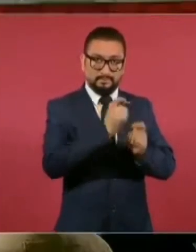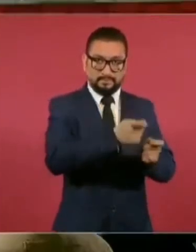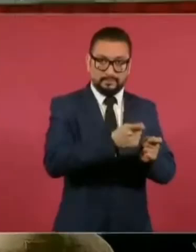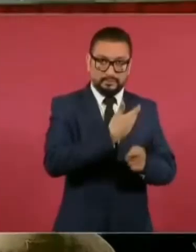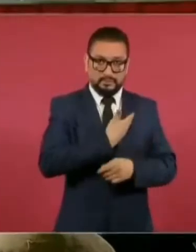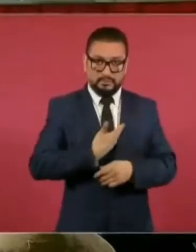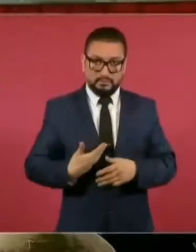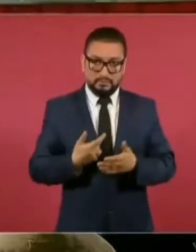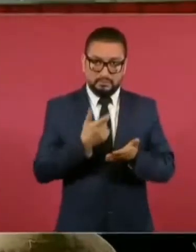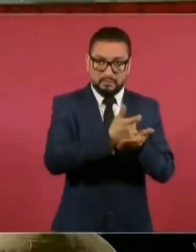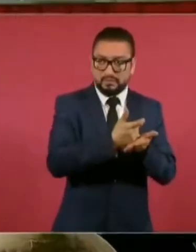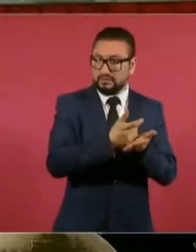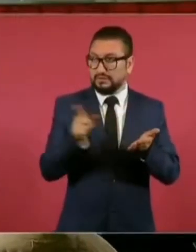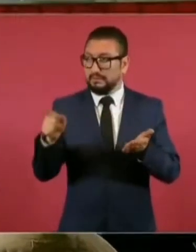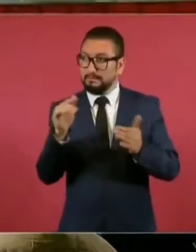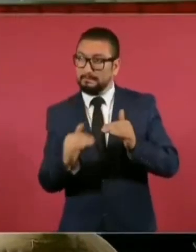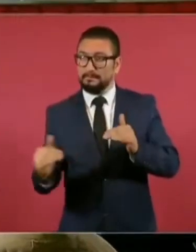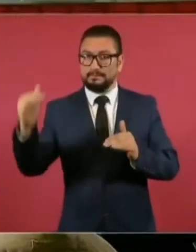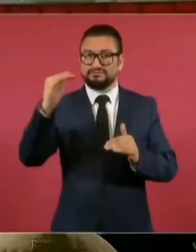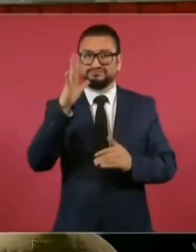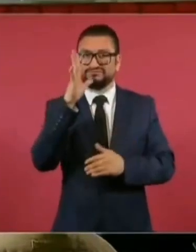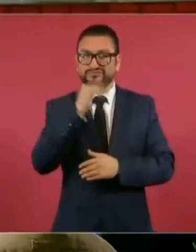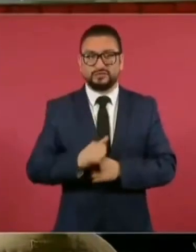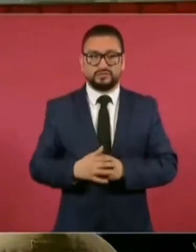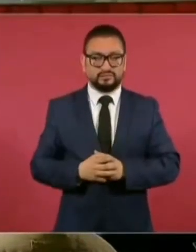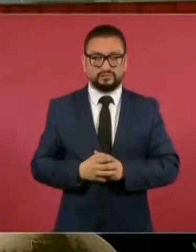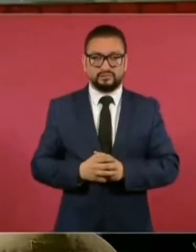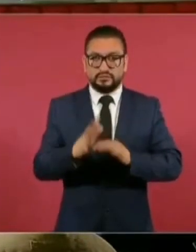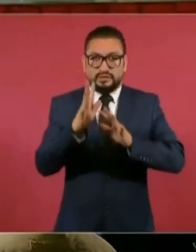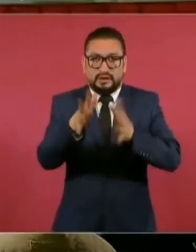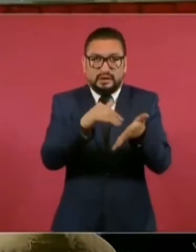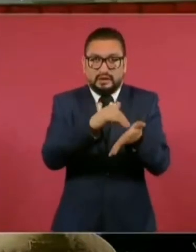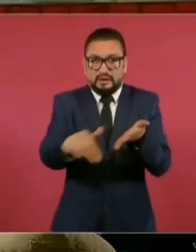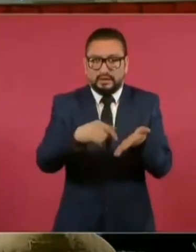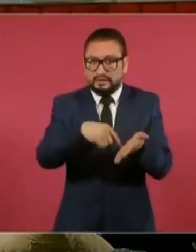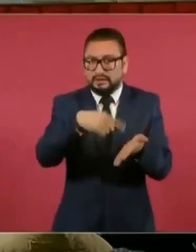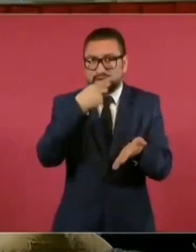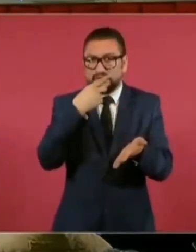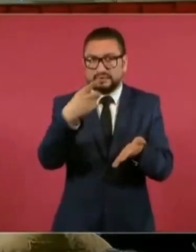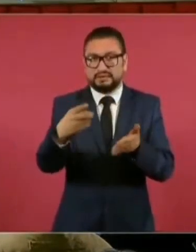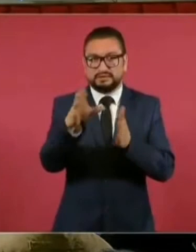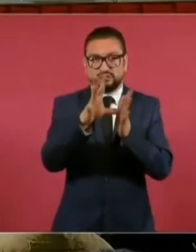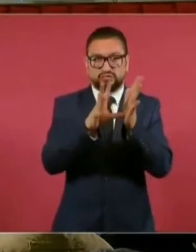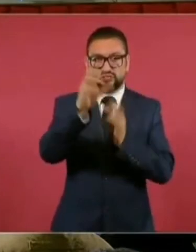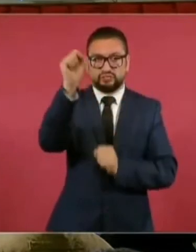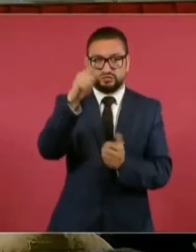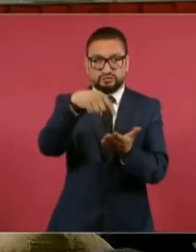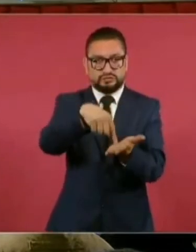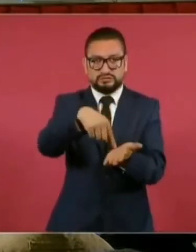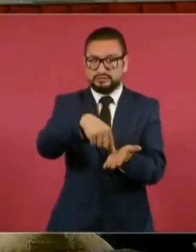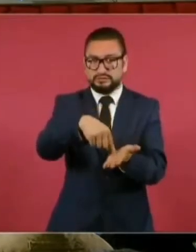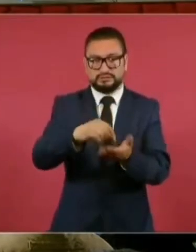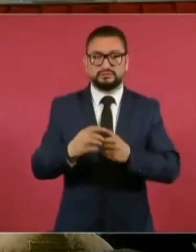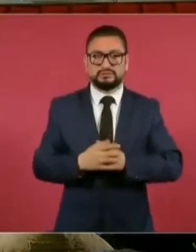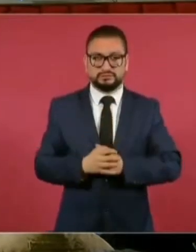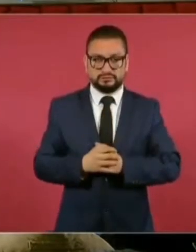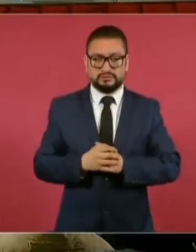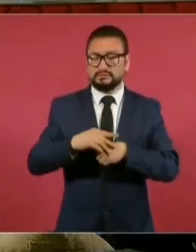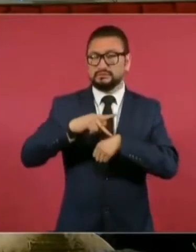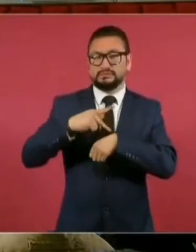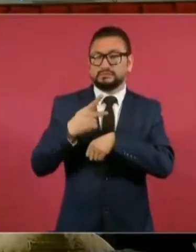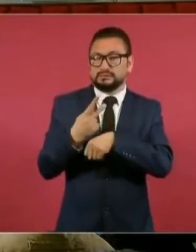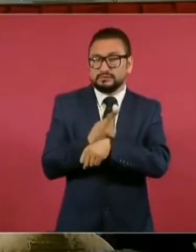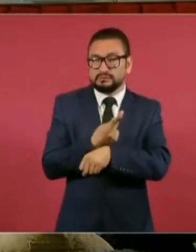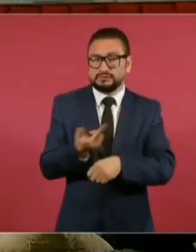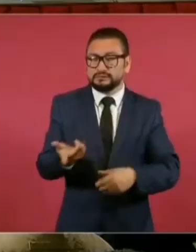el presupuesto correspondiente. Así de literal lo establece la Constitución. ¿Qué ha venido